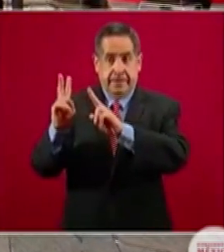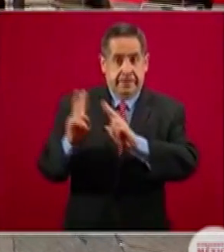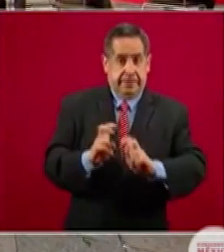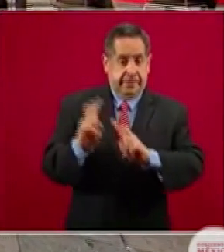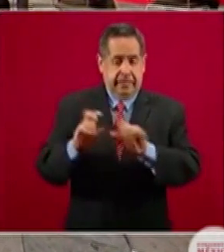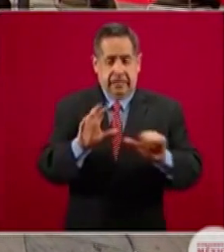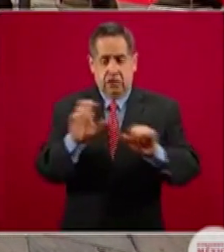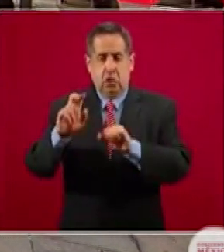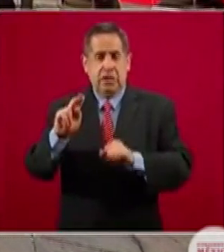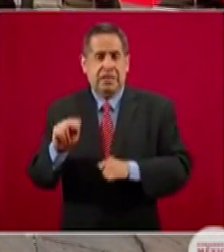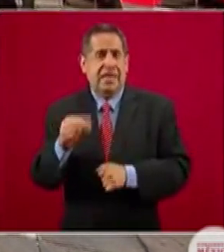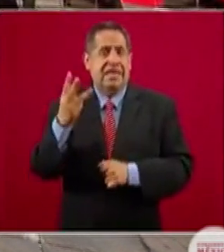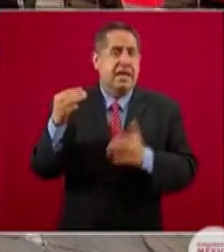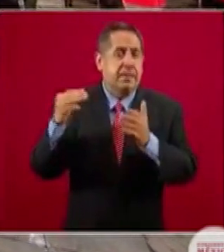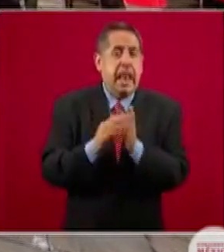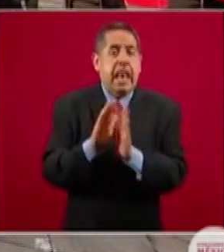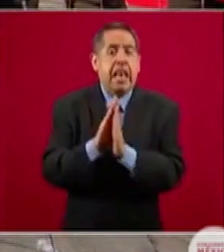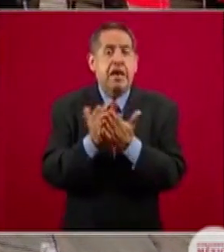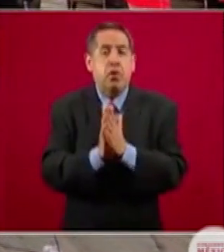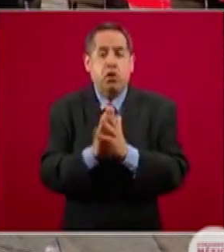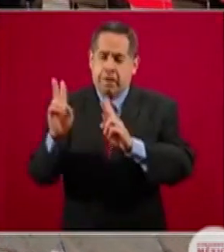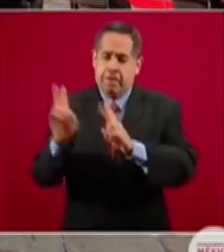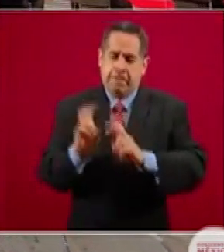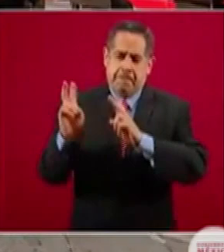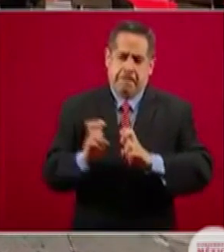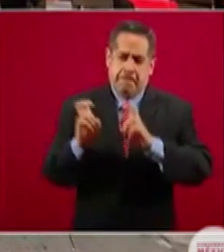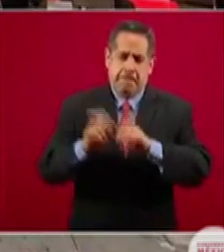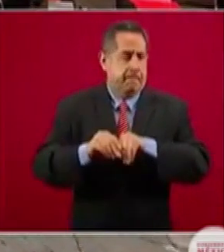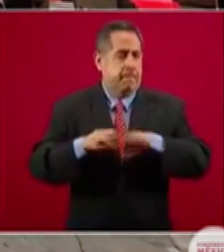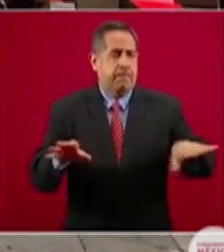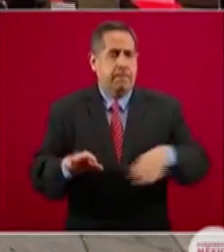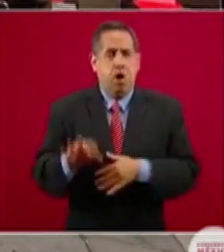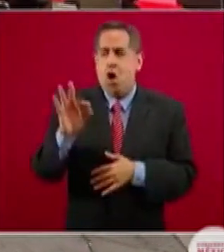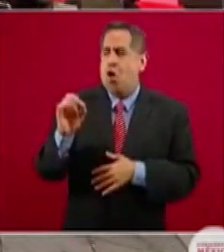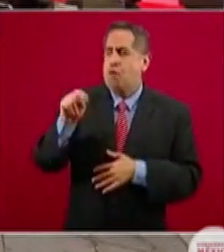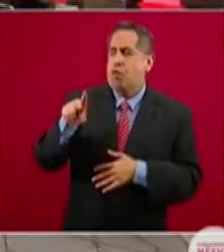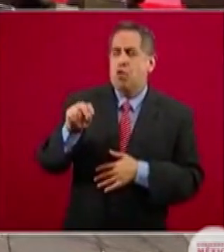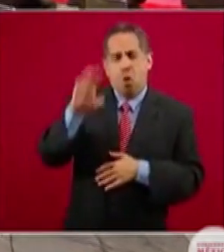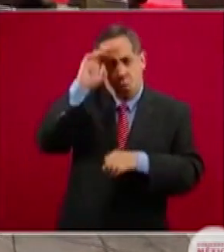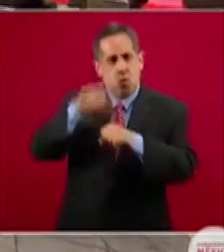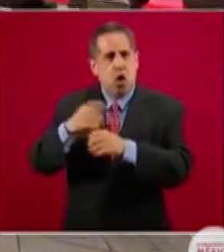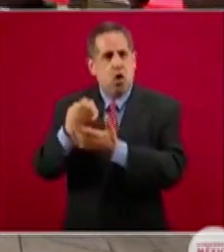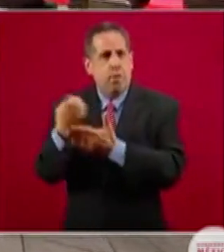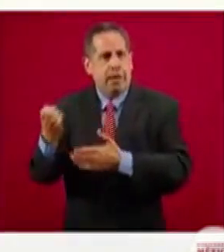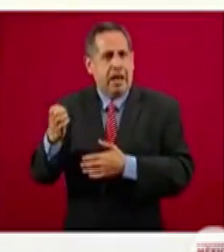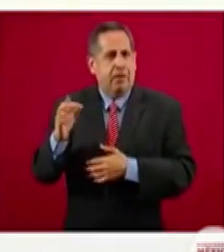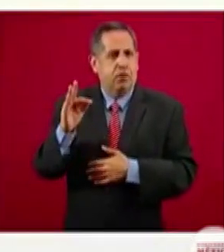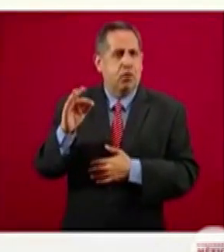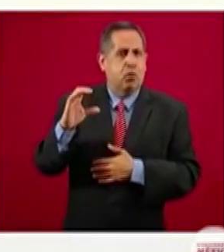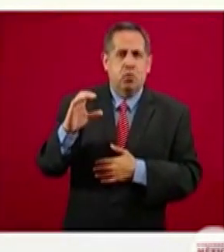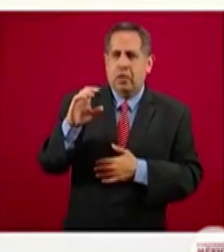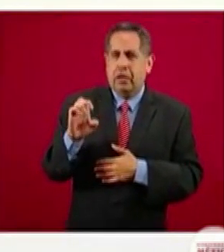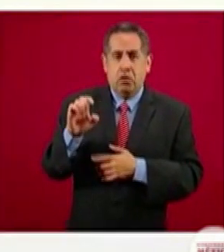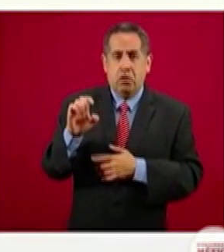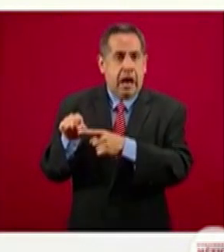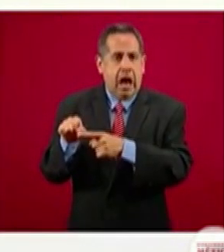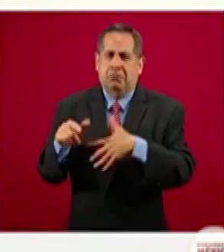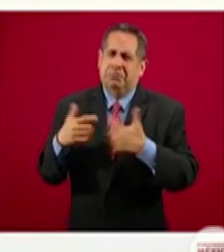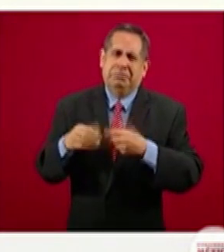683 mil libros digitales del Fondo de Cultura Económica. Tenemos